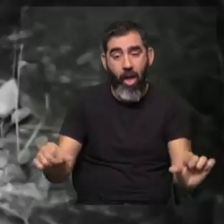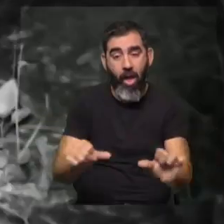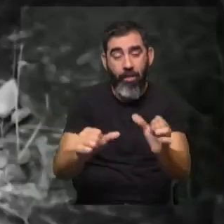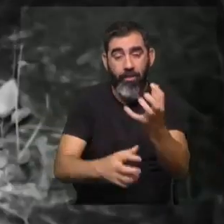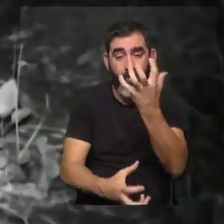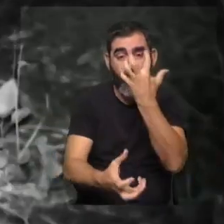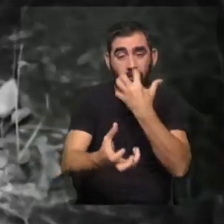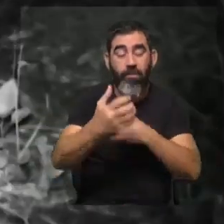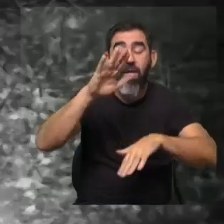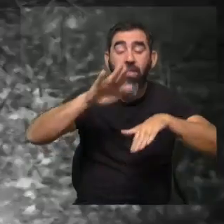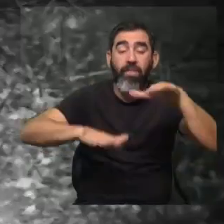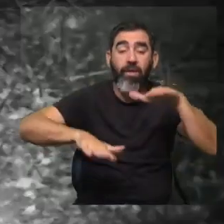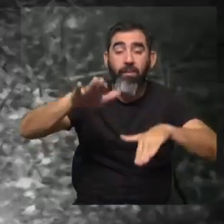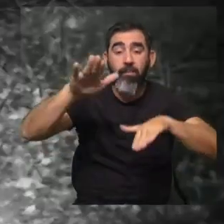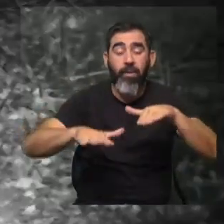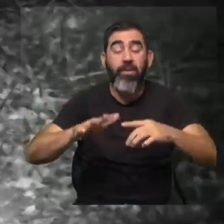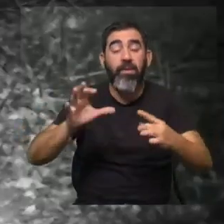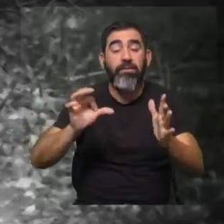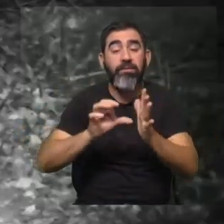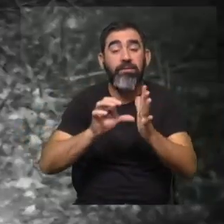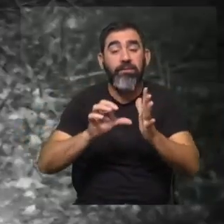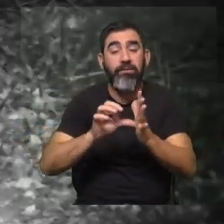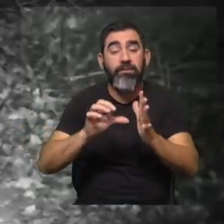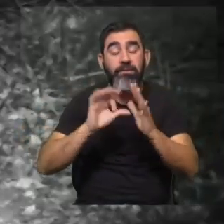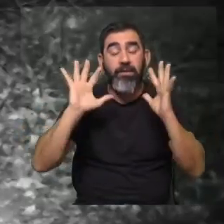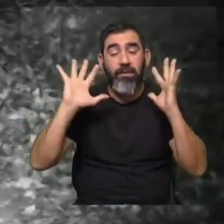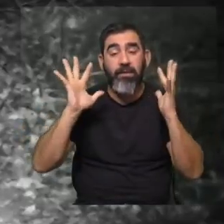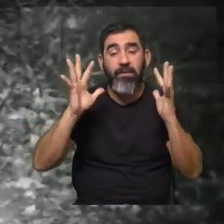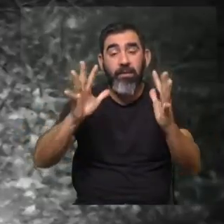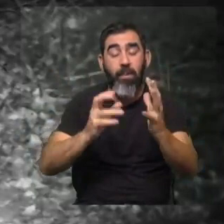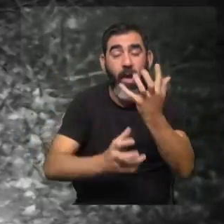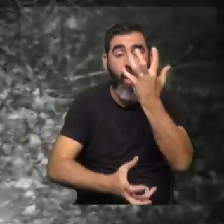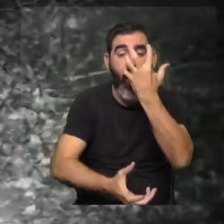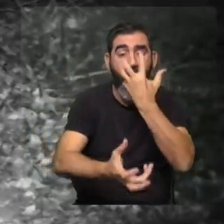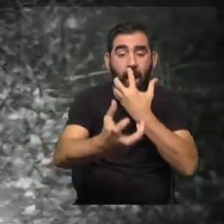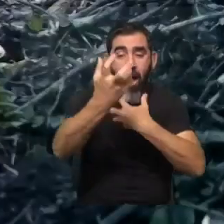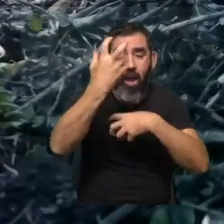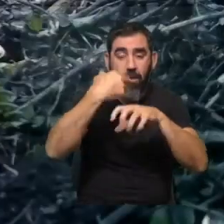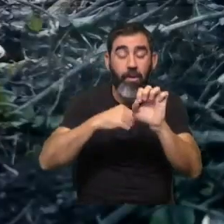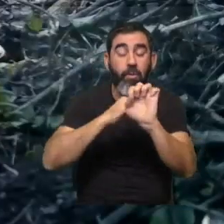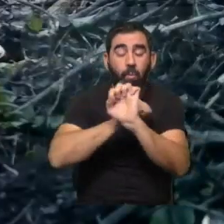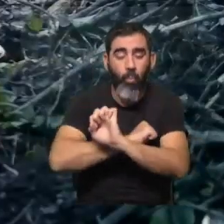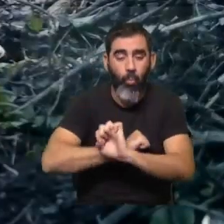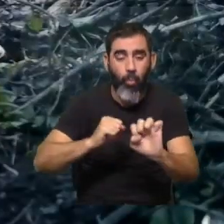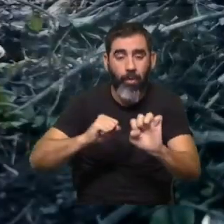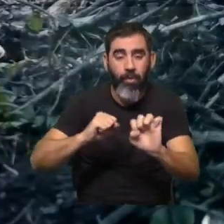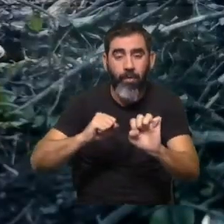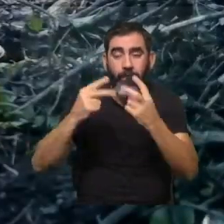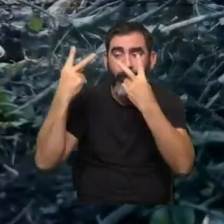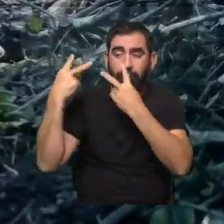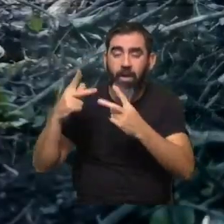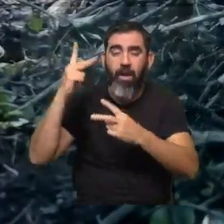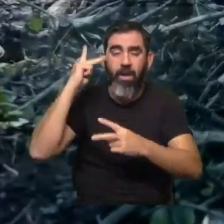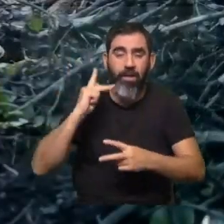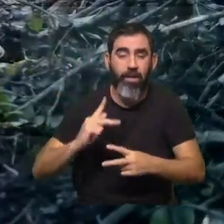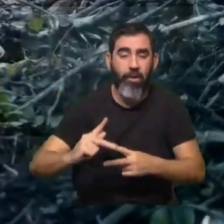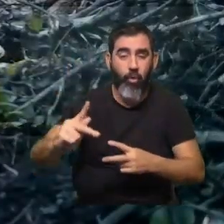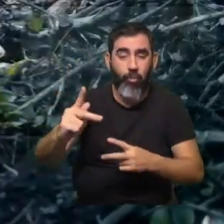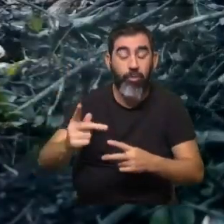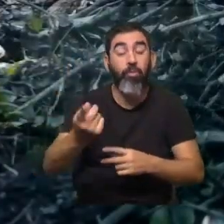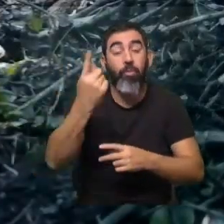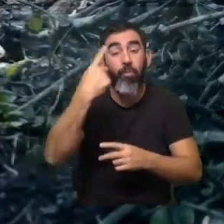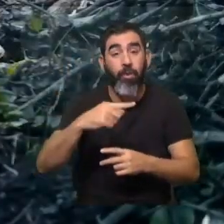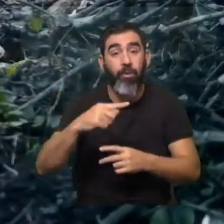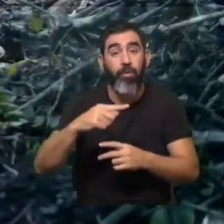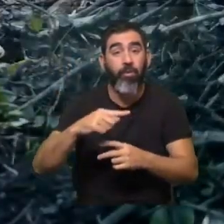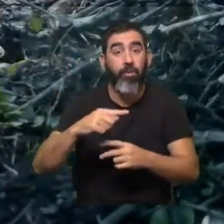animales varía mucho en función del ecosistema también. Animales dispersando pueden llegar a moverse muchos kilómetros, pero en lo que